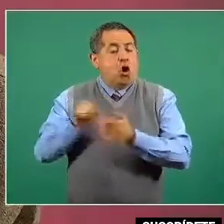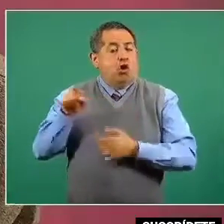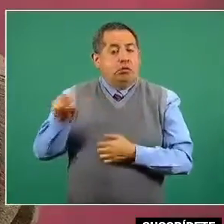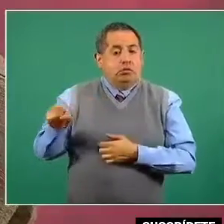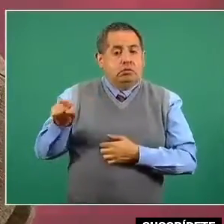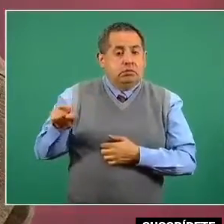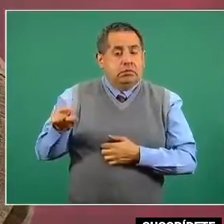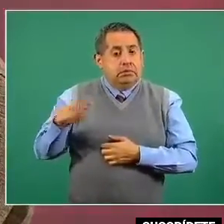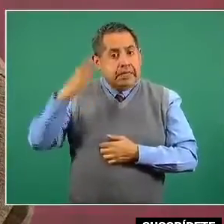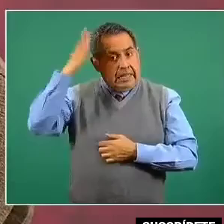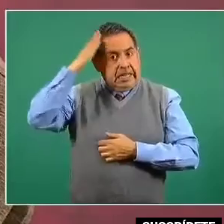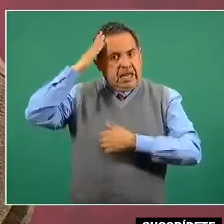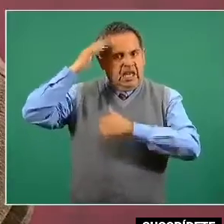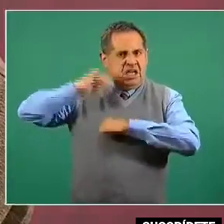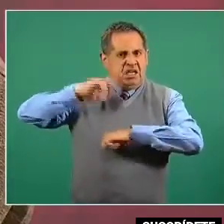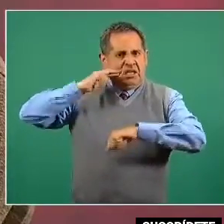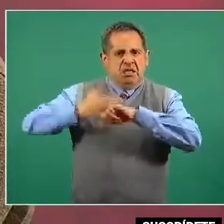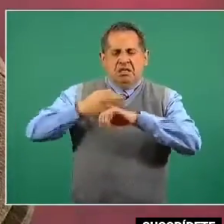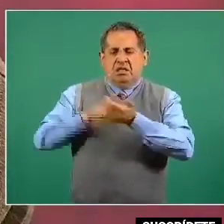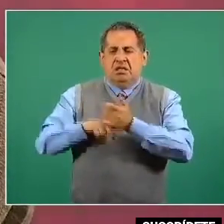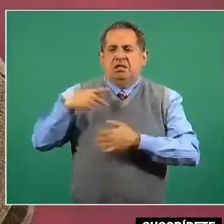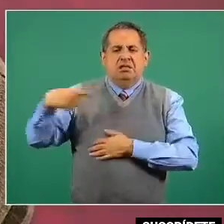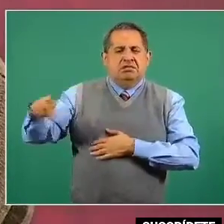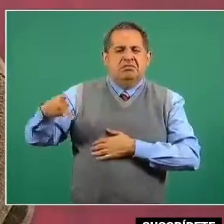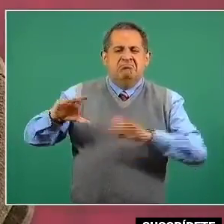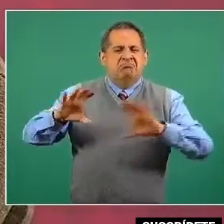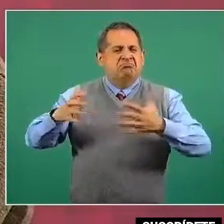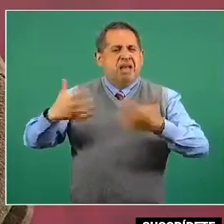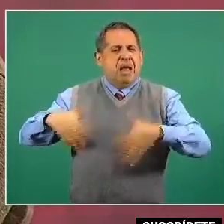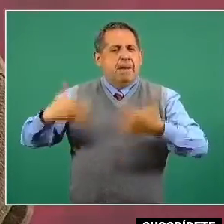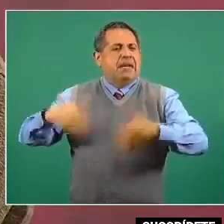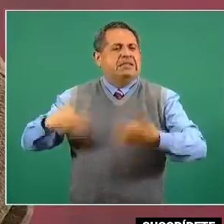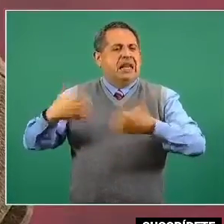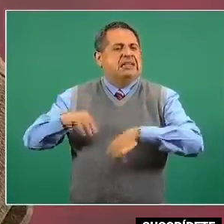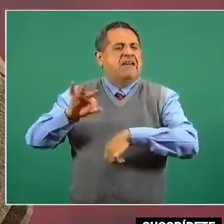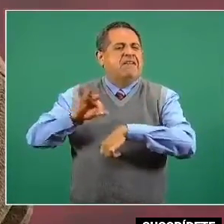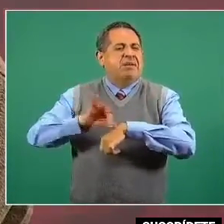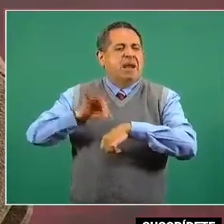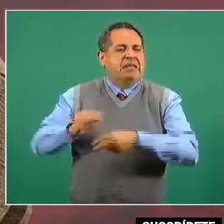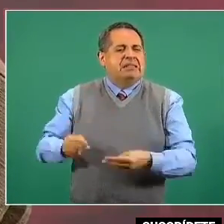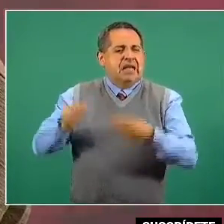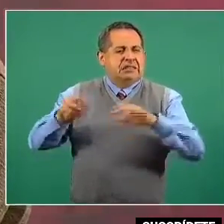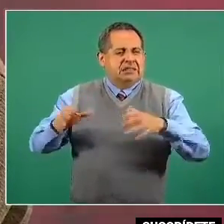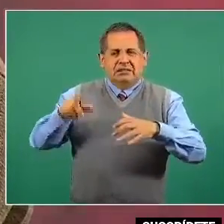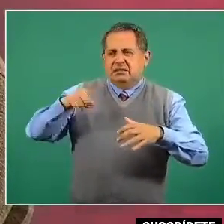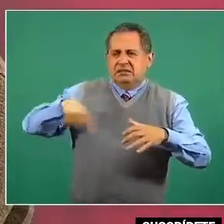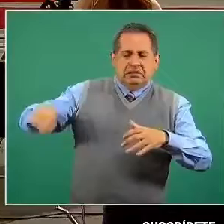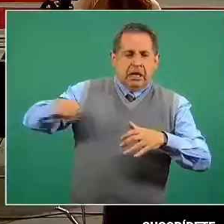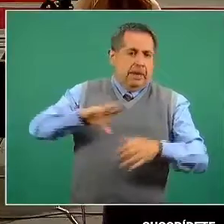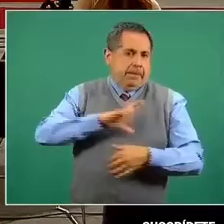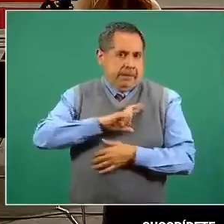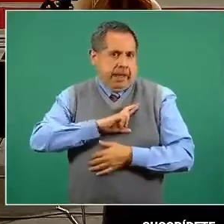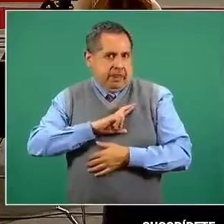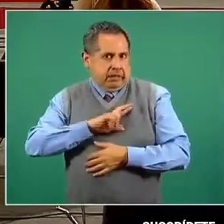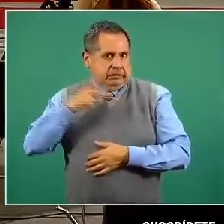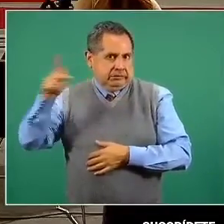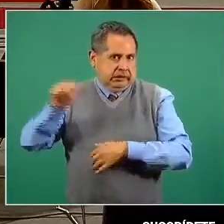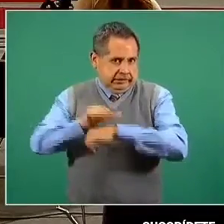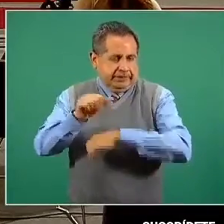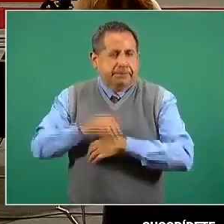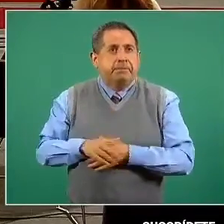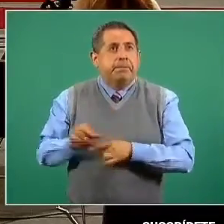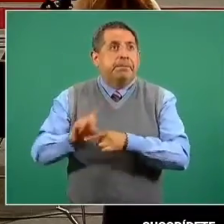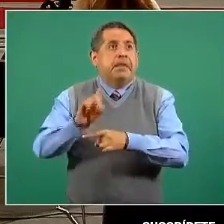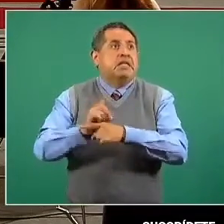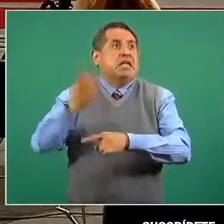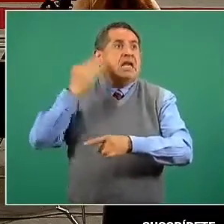los dirigentes de un consorcio de empresas farmacéuticas privadas que desde